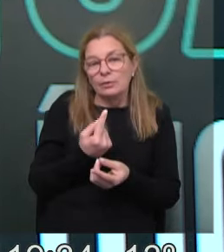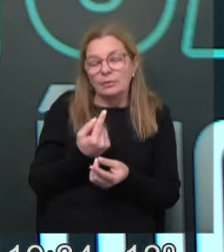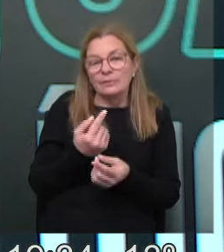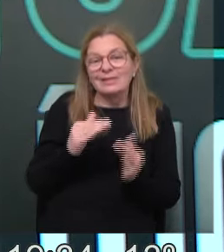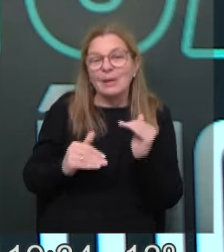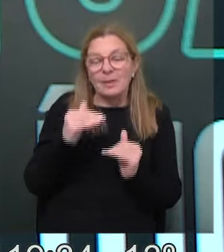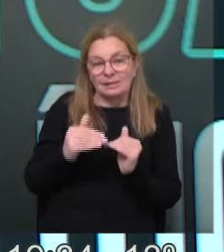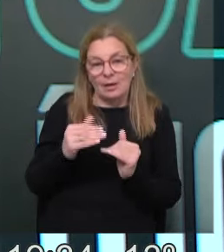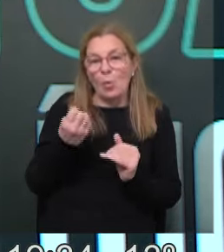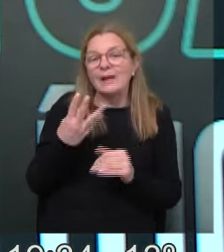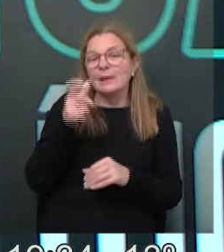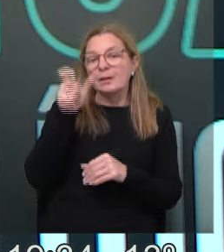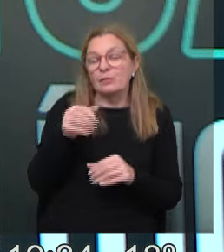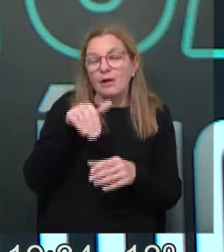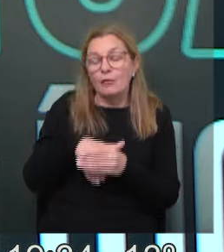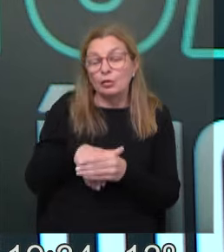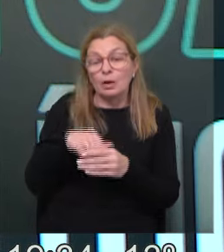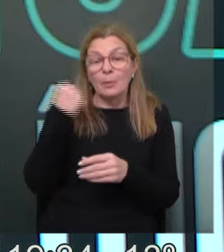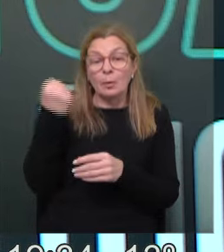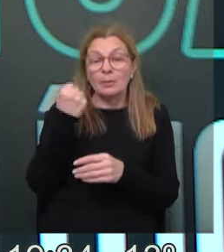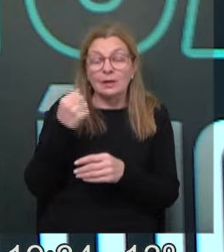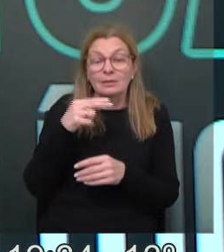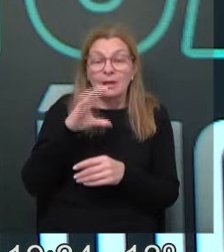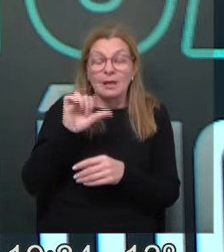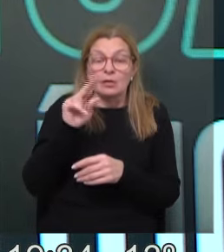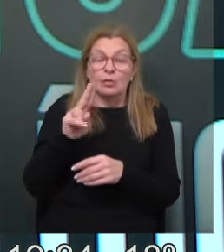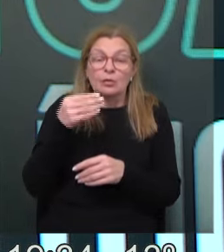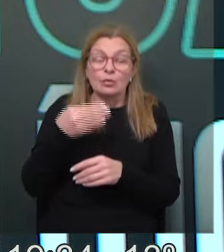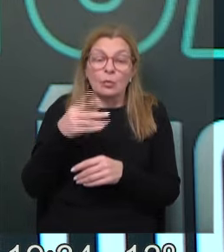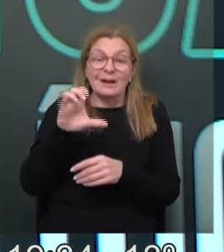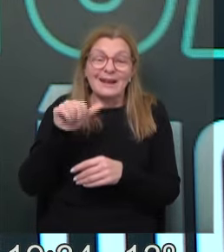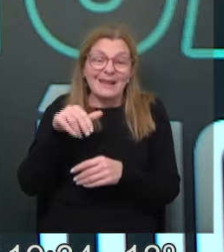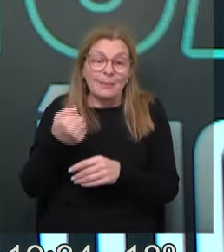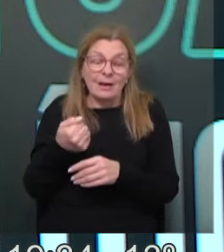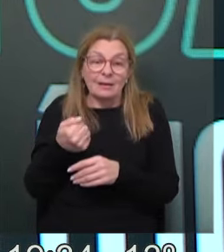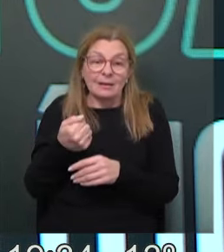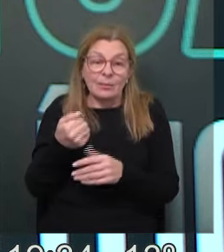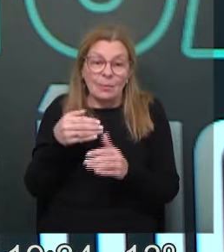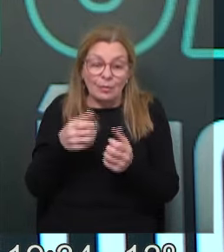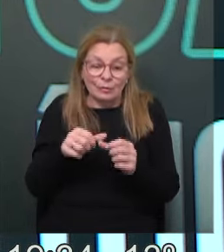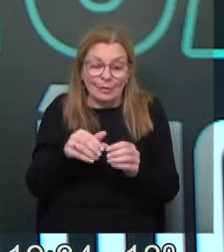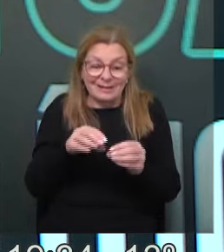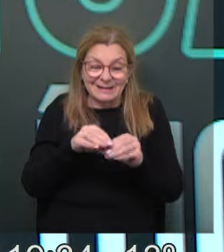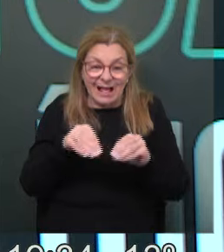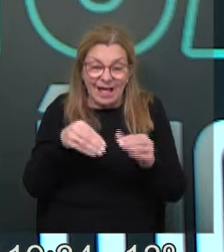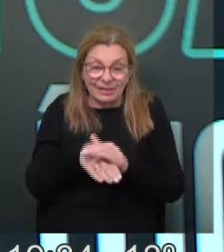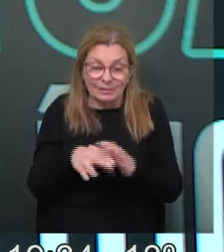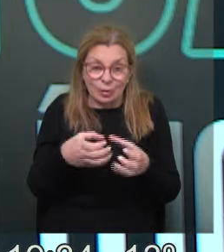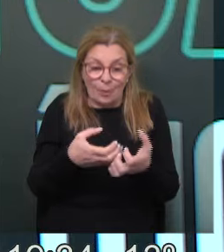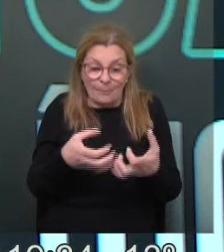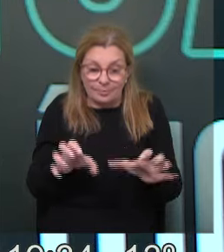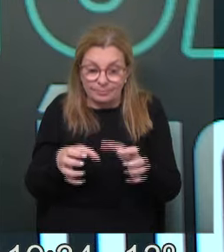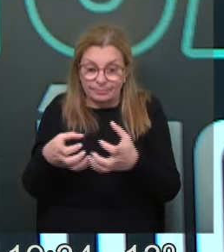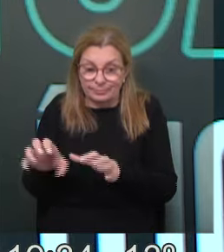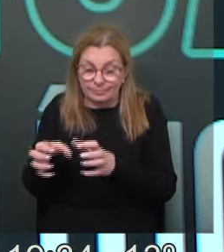entonces eh es muy importante el tema de los sublemas sobre todo cuando hay una fragmentación dentro del partido la otra vez había sublema Pero